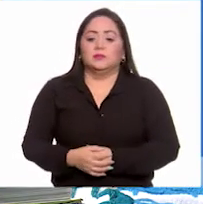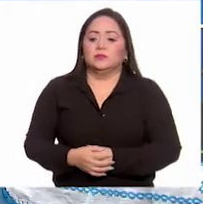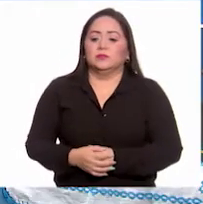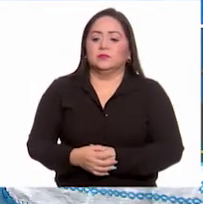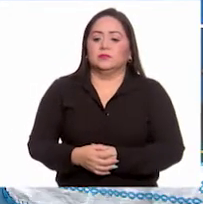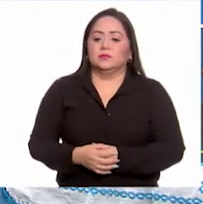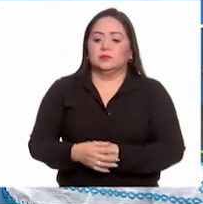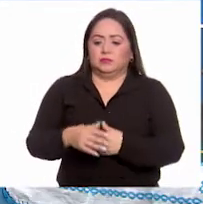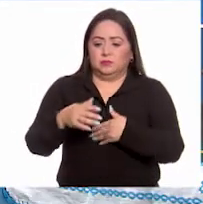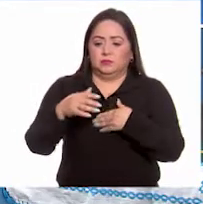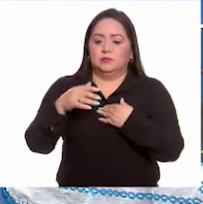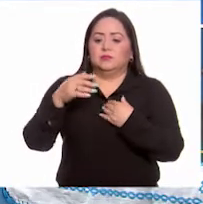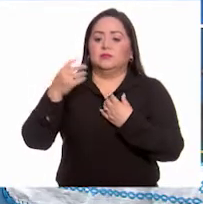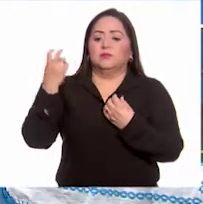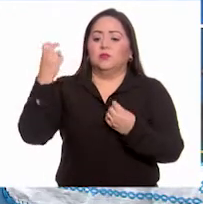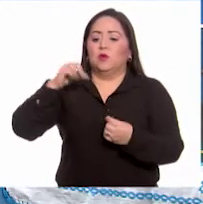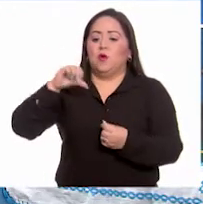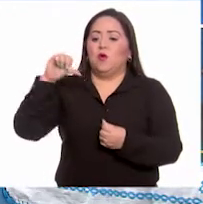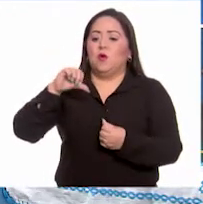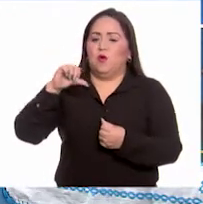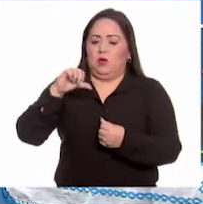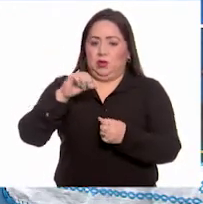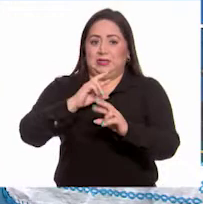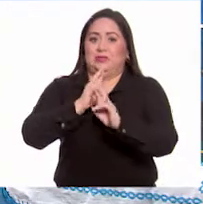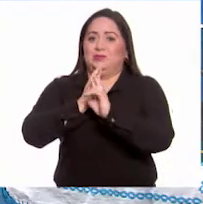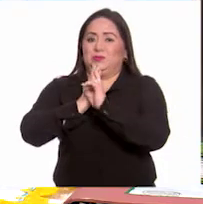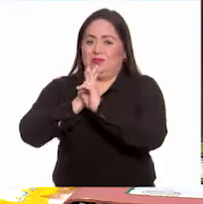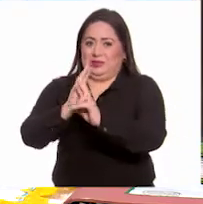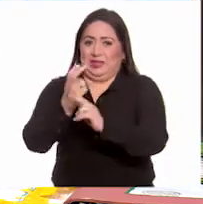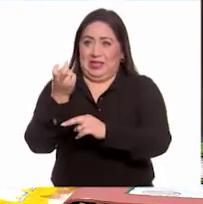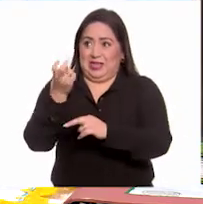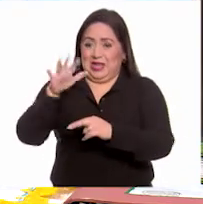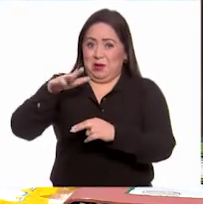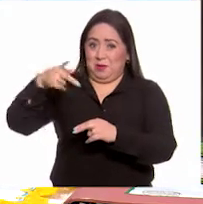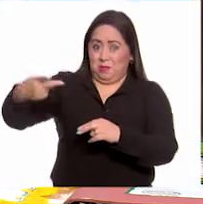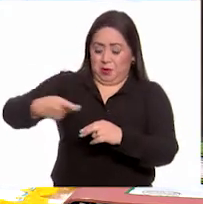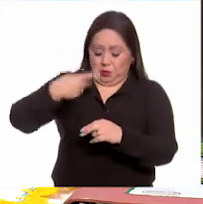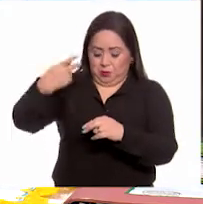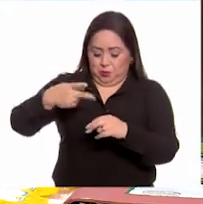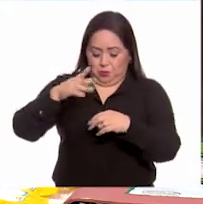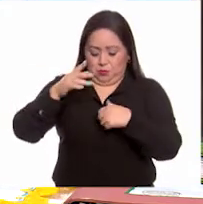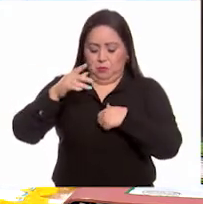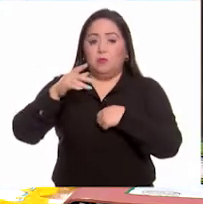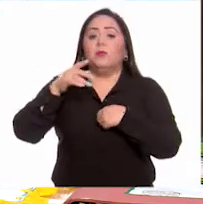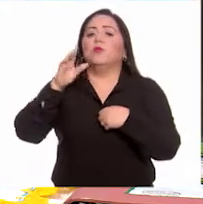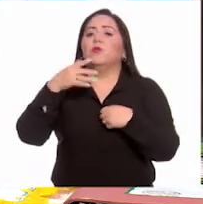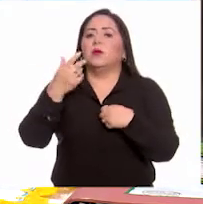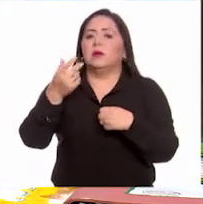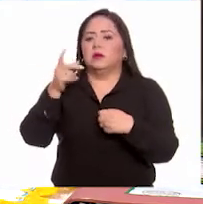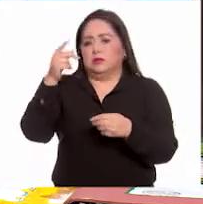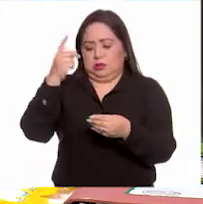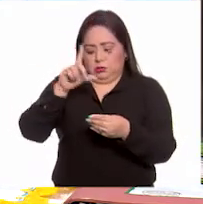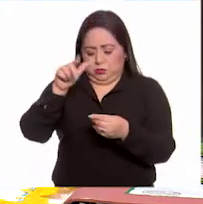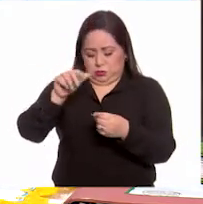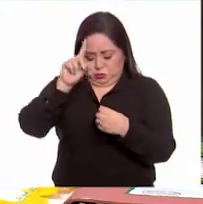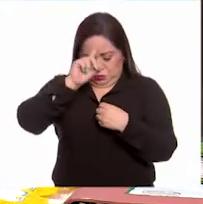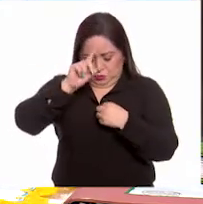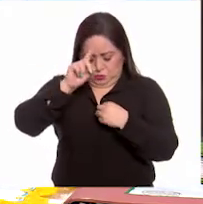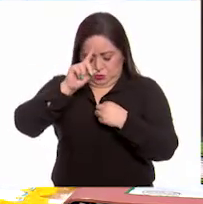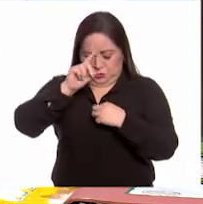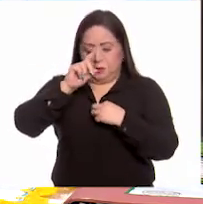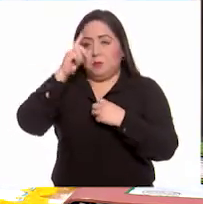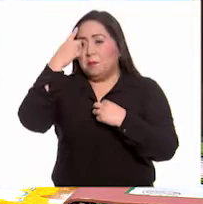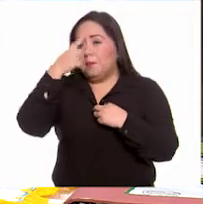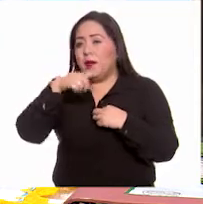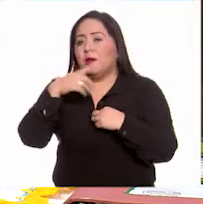Precisamente, alumnas y alumnos, hoy trataremos de responder a estas preguntas, ya que les daremos algunas orientaciones básicas